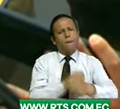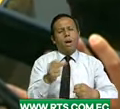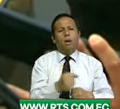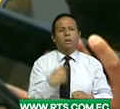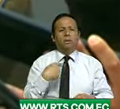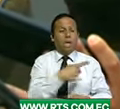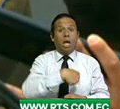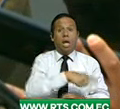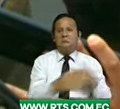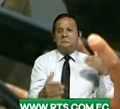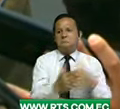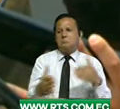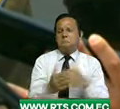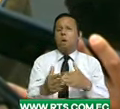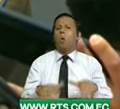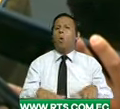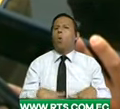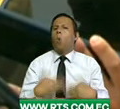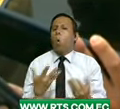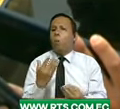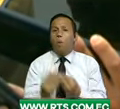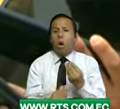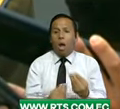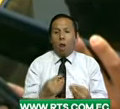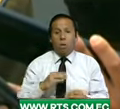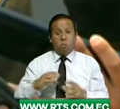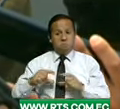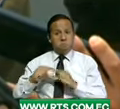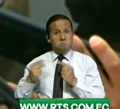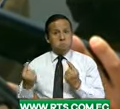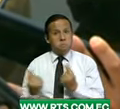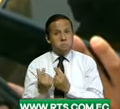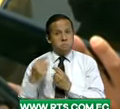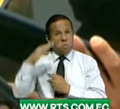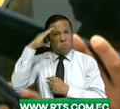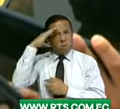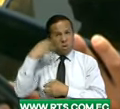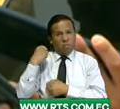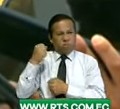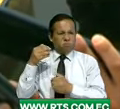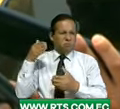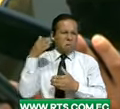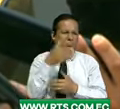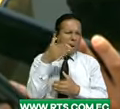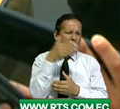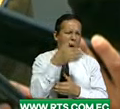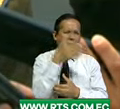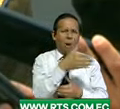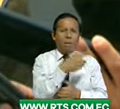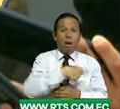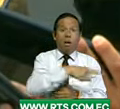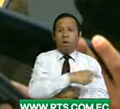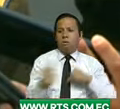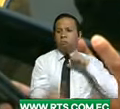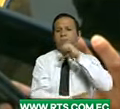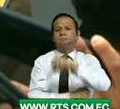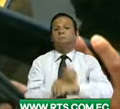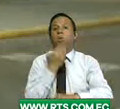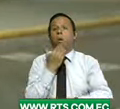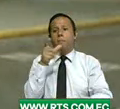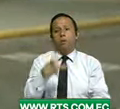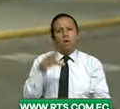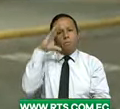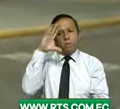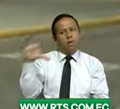supuestamente presionar y bajar el tema del nivel del ejercicio de las operaciones es a través de la intimidación hacia los servidores policiales.